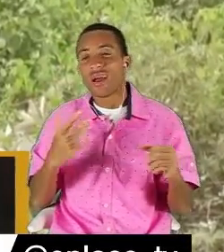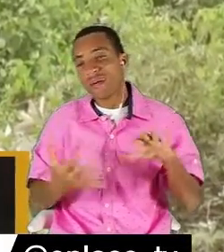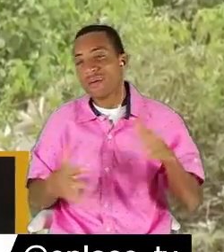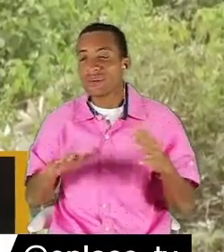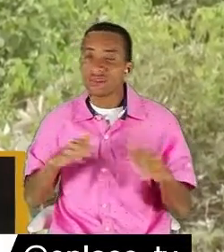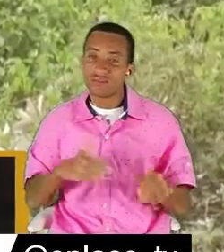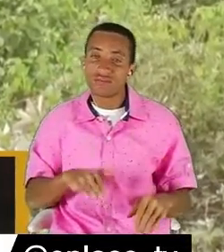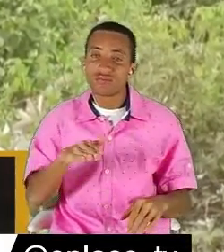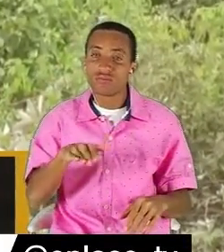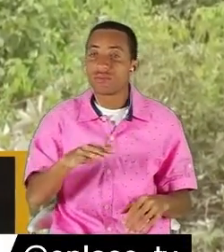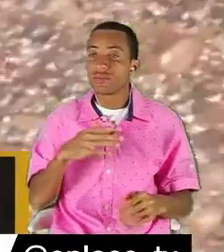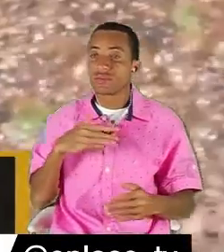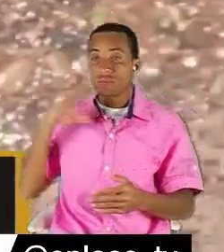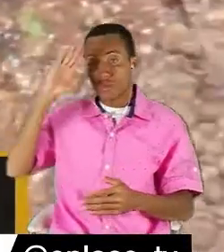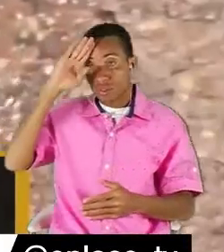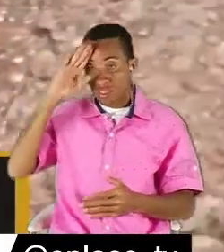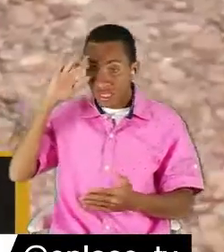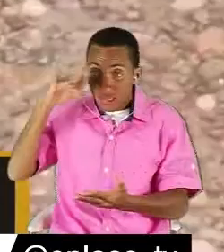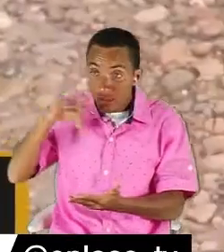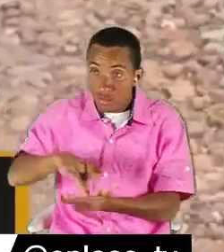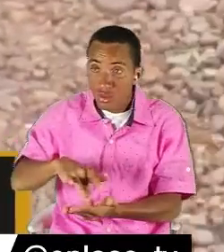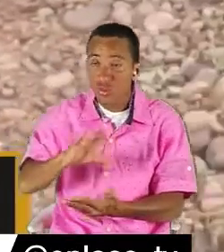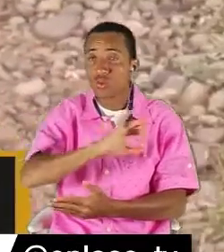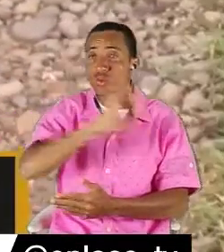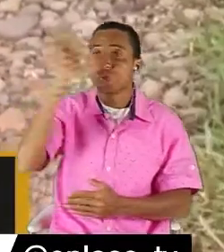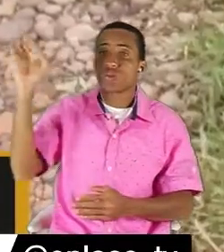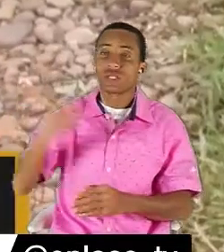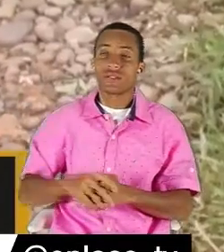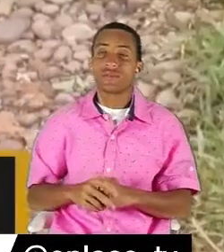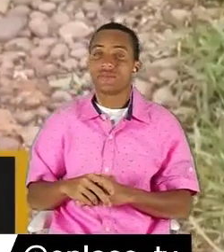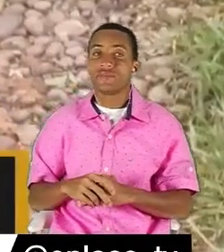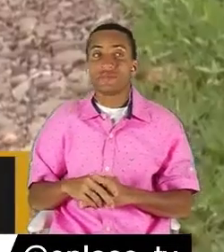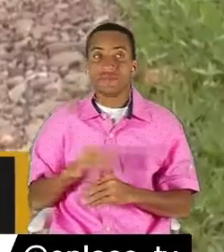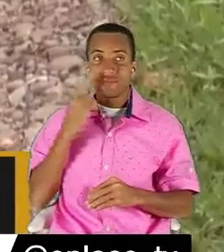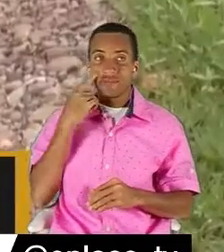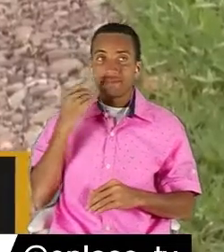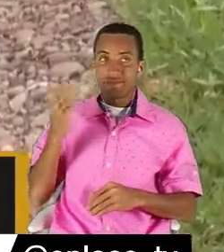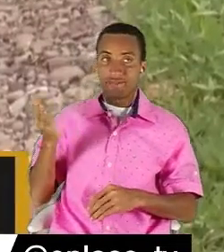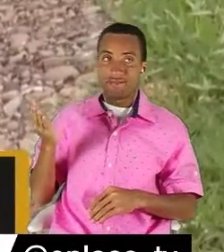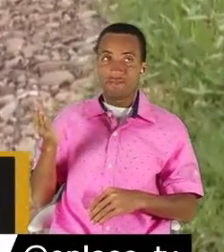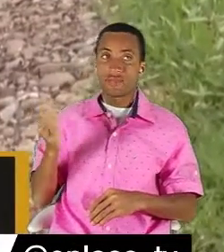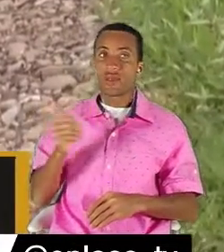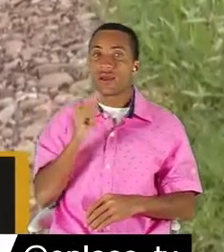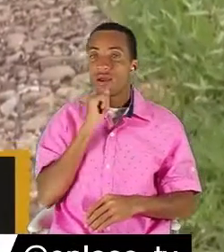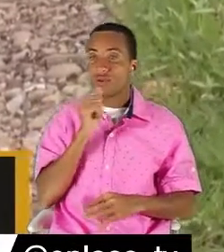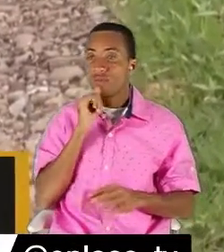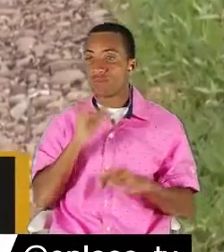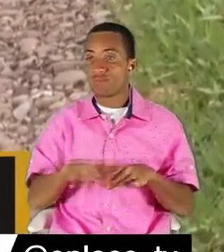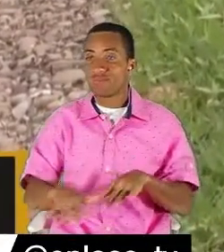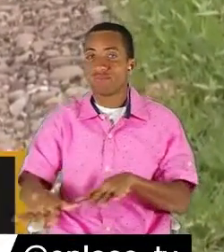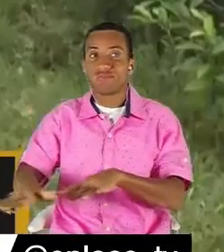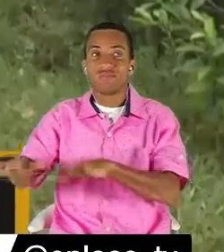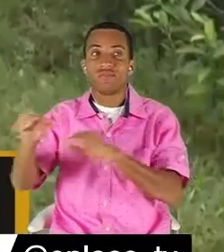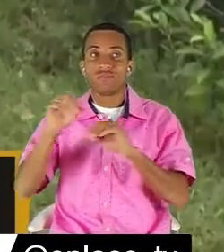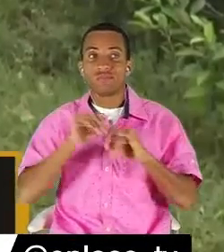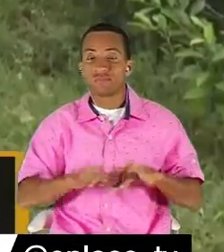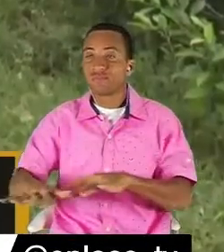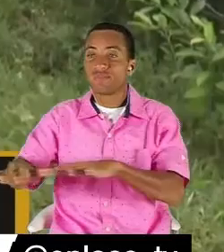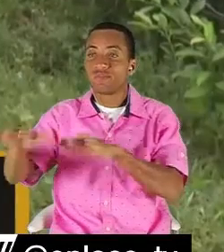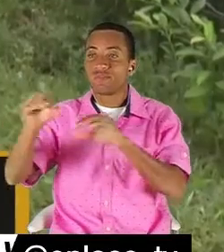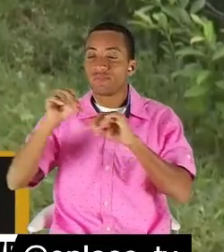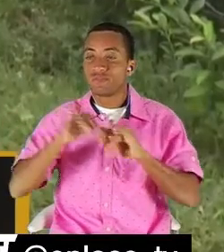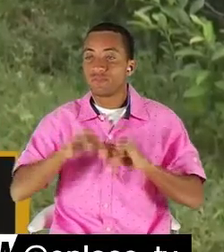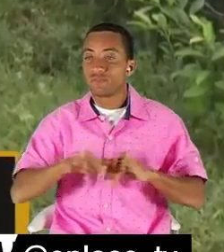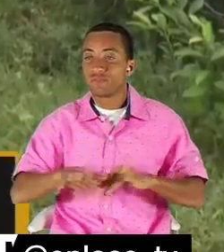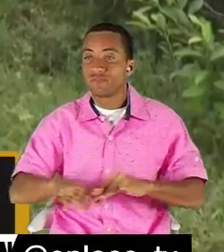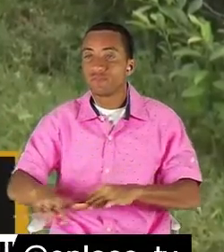Lo que es la policía no hace presencia acá. Al transitar por la zona, evidenciamos además fugas de agua, producidas de acuerdo a lo que afirman los